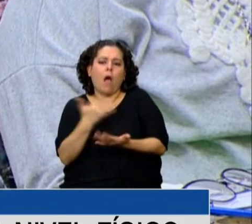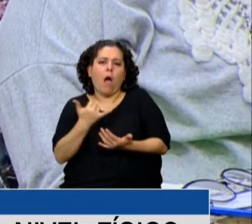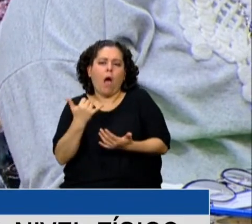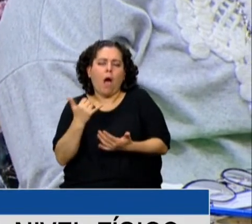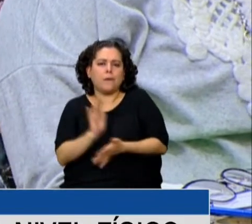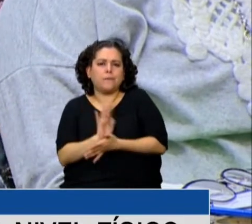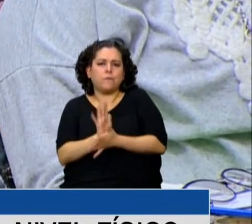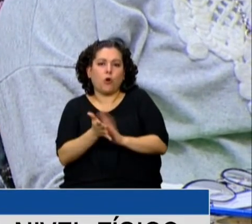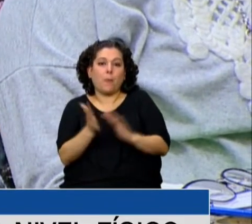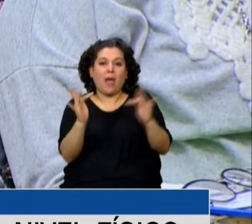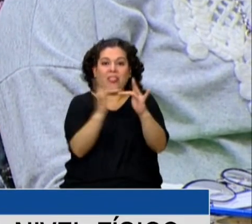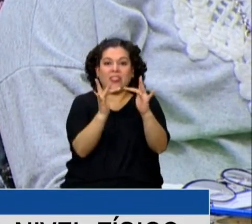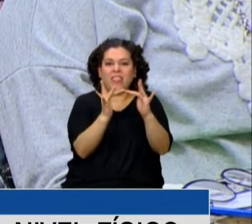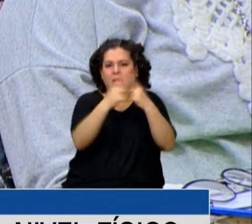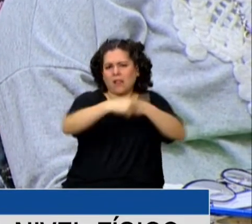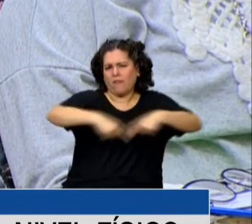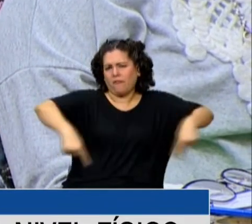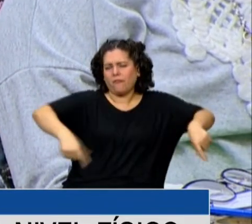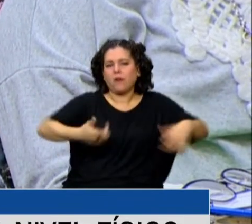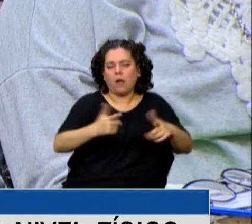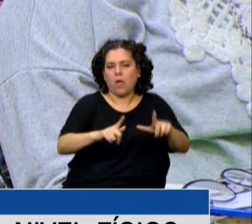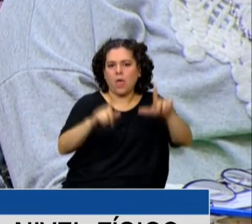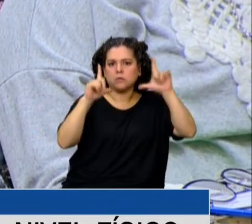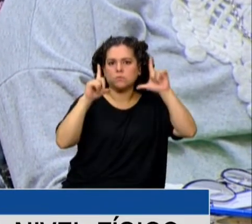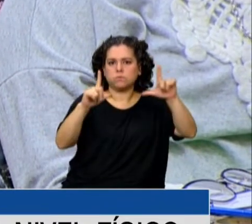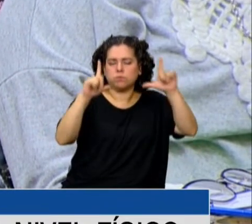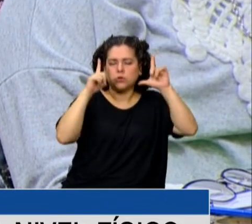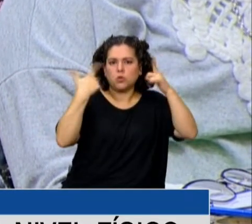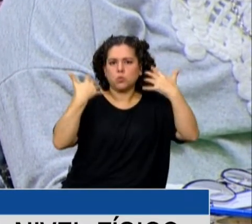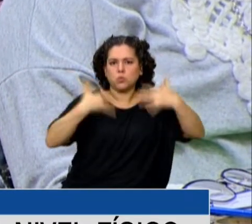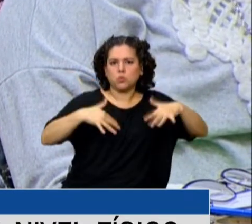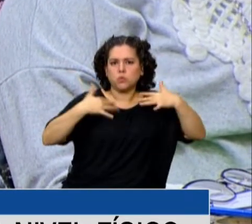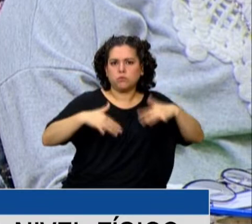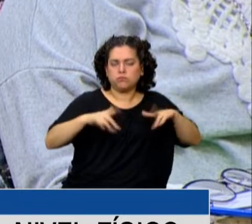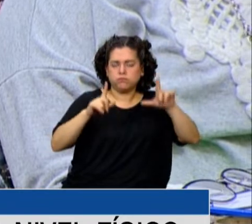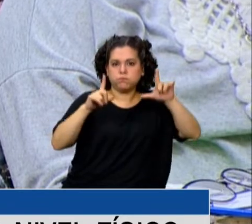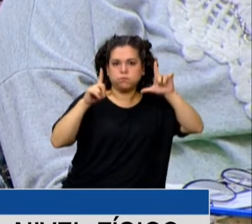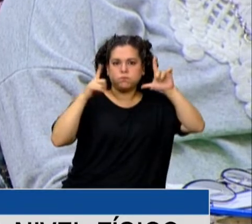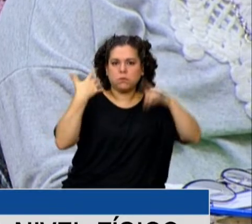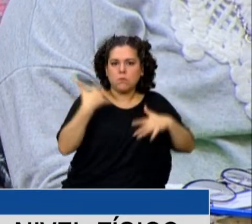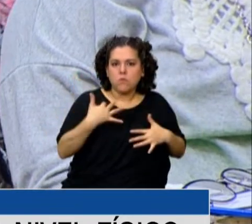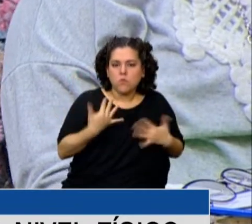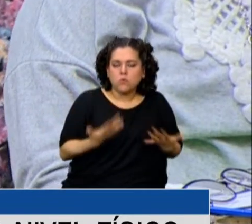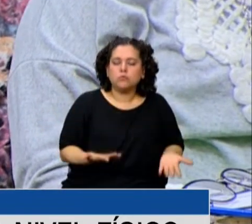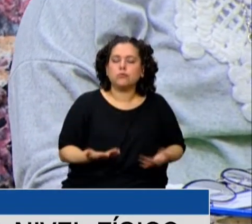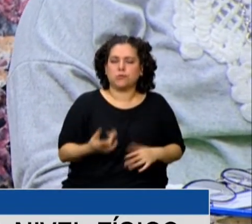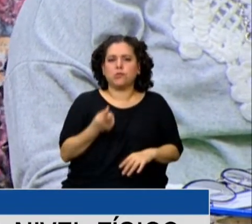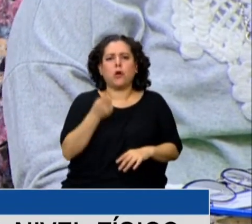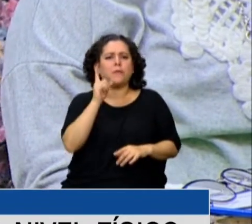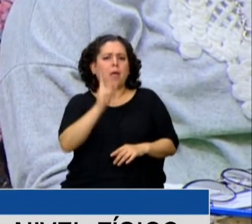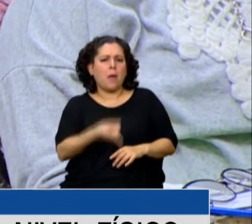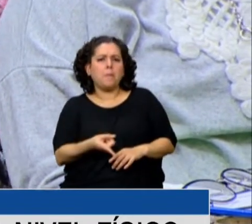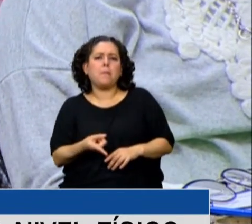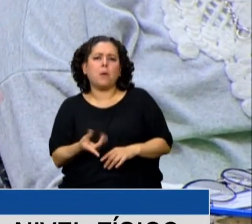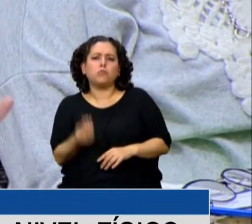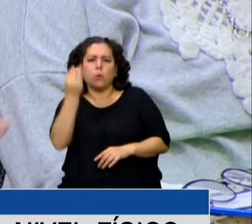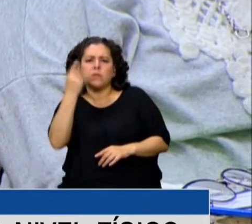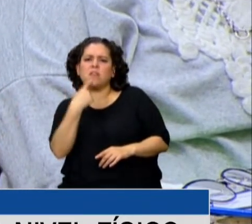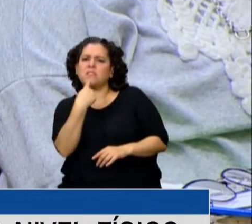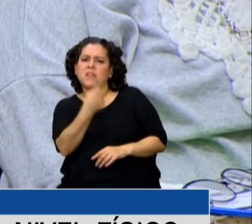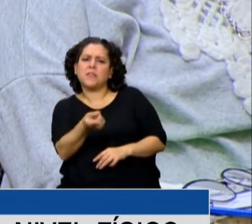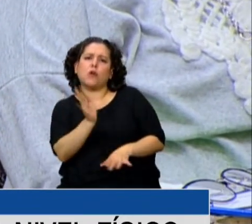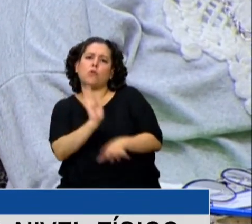hiperexposición en ese mundo digital, habitando Internet. También se dijo esto de asumir como